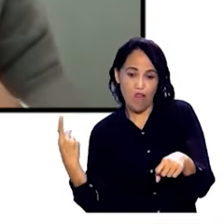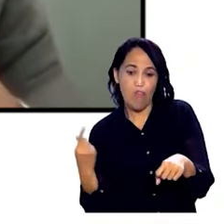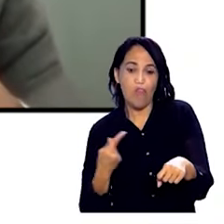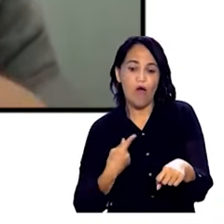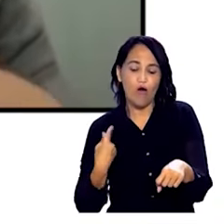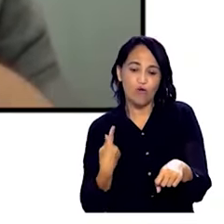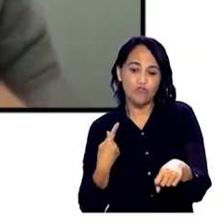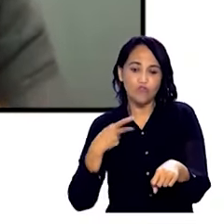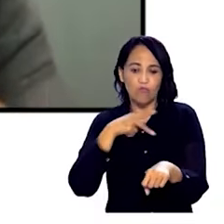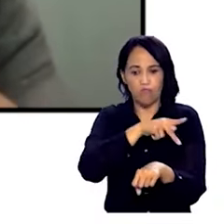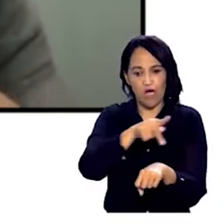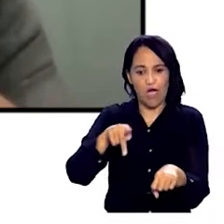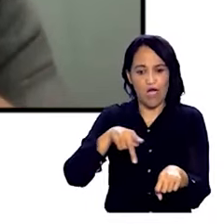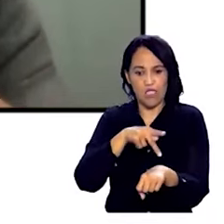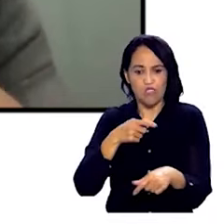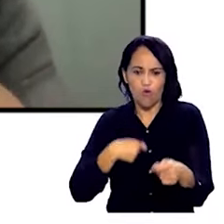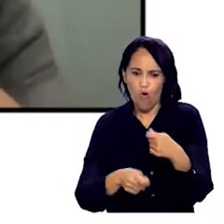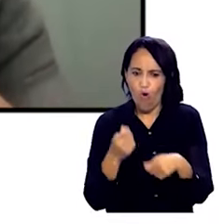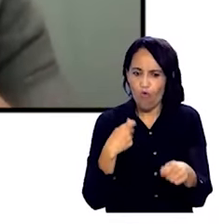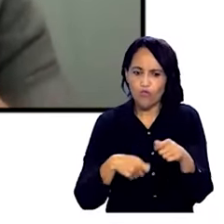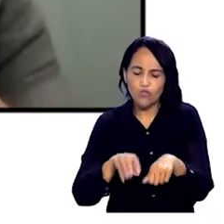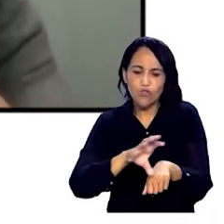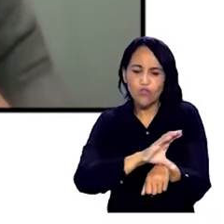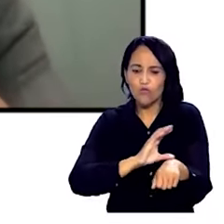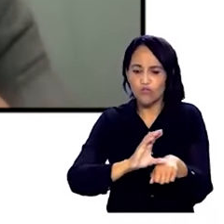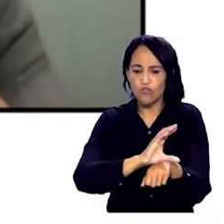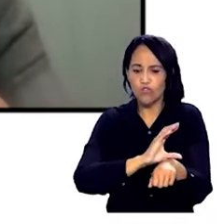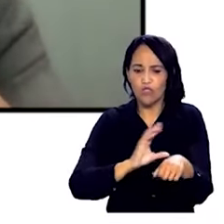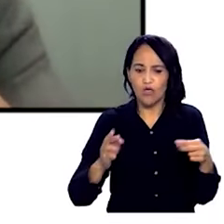constituci inus prov